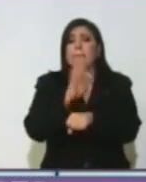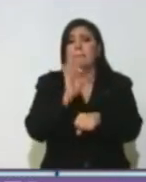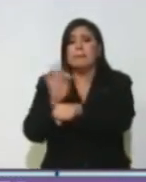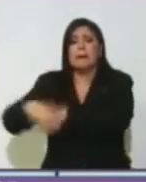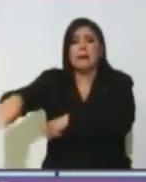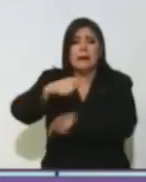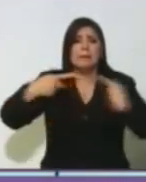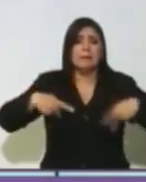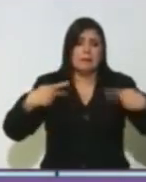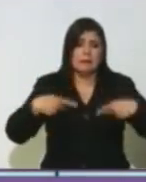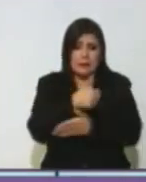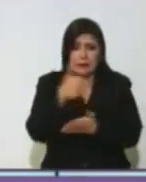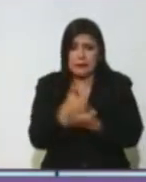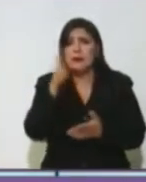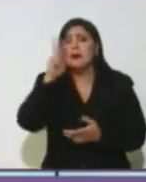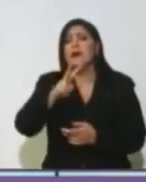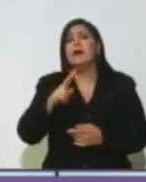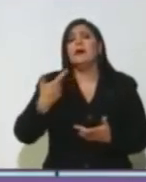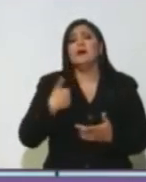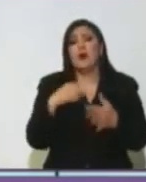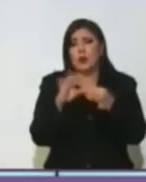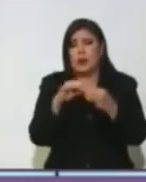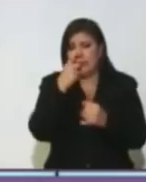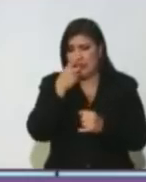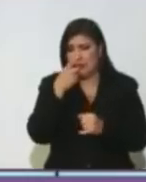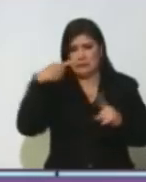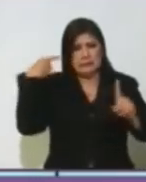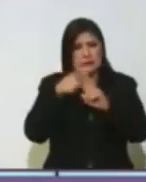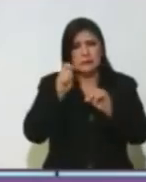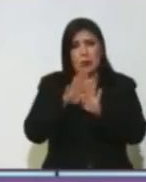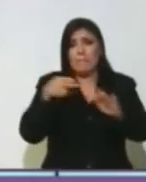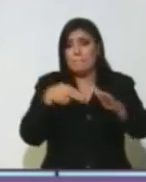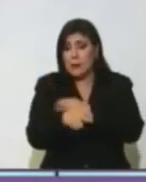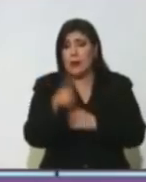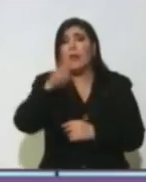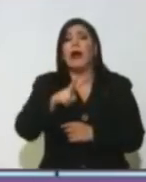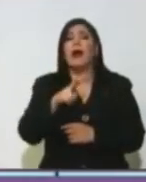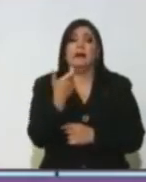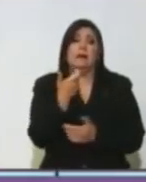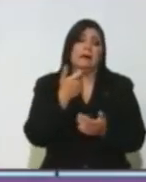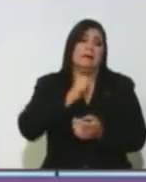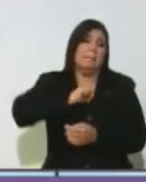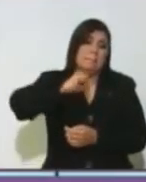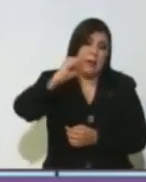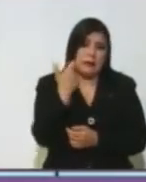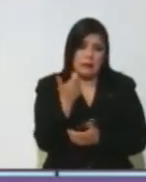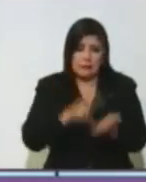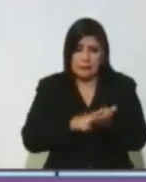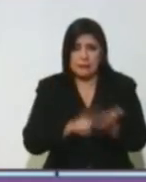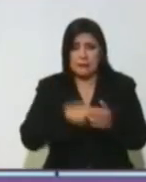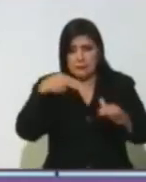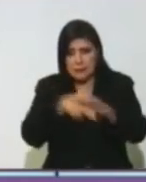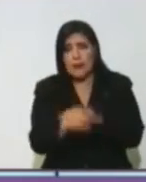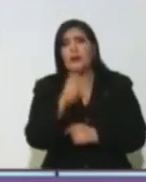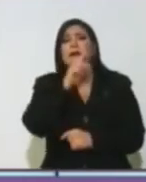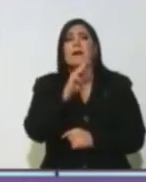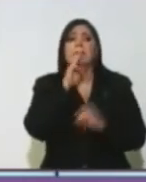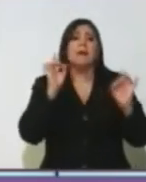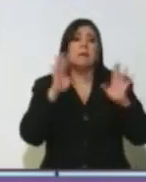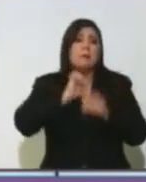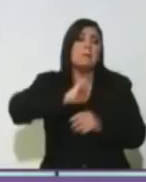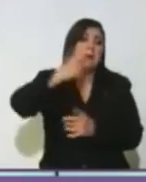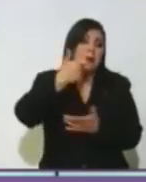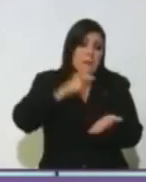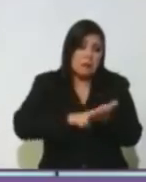precisamente hablando del metro del metro lógico subieron el metro mancera subió el metro y